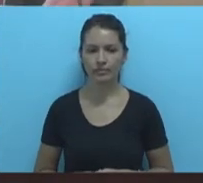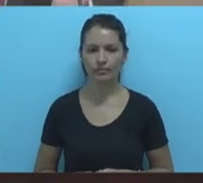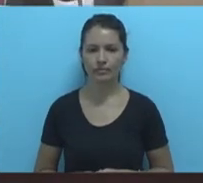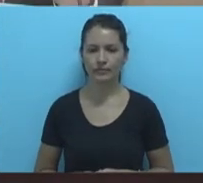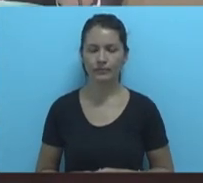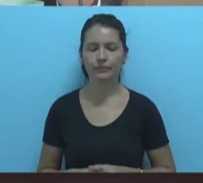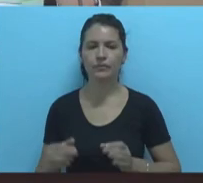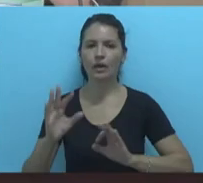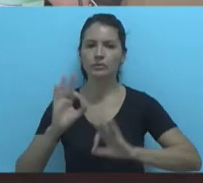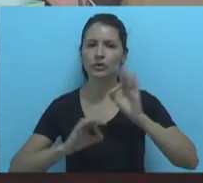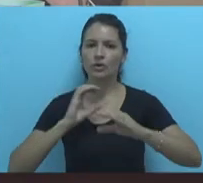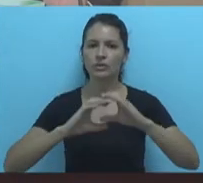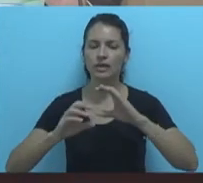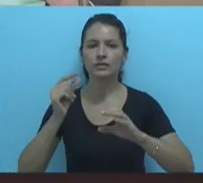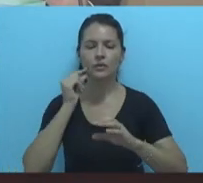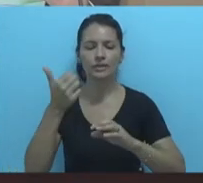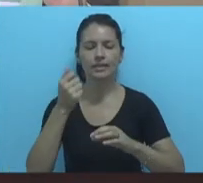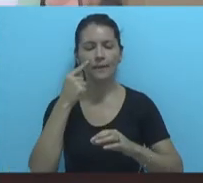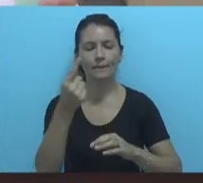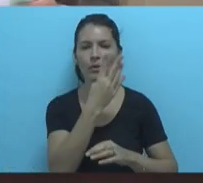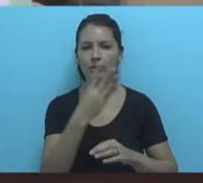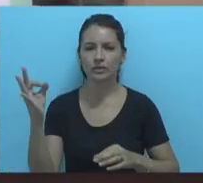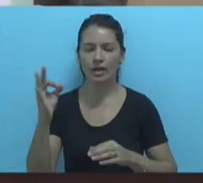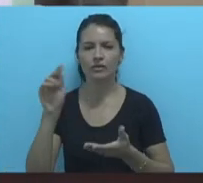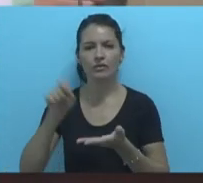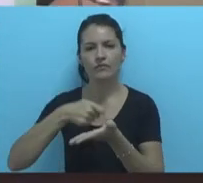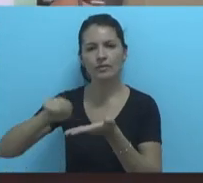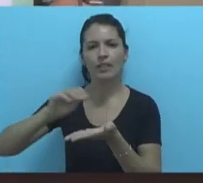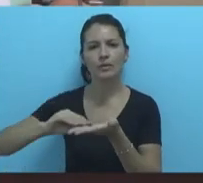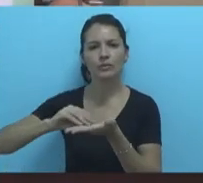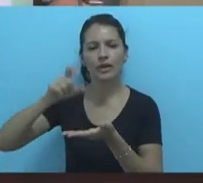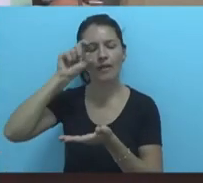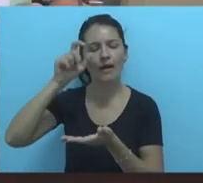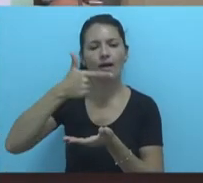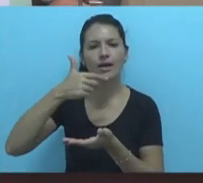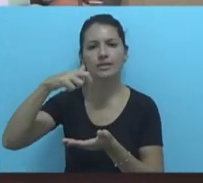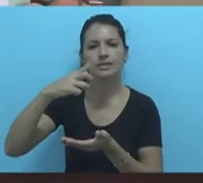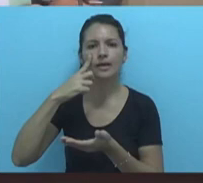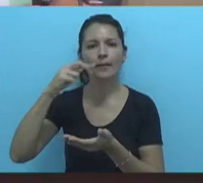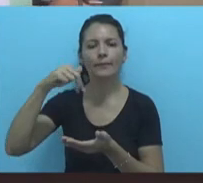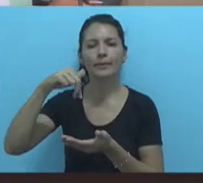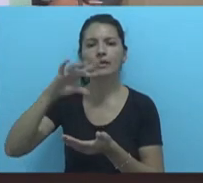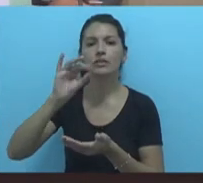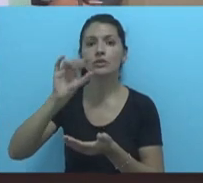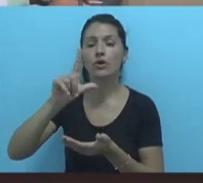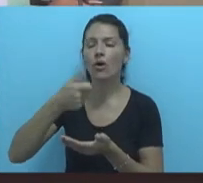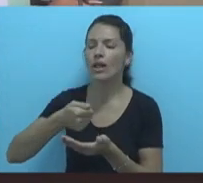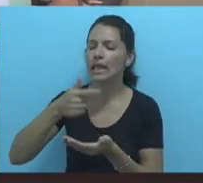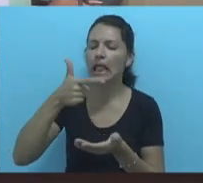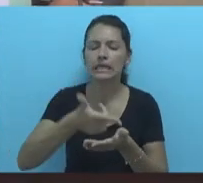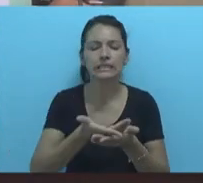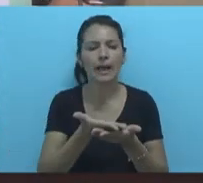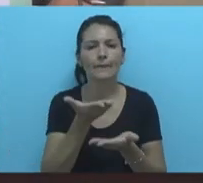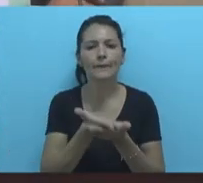Proyecto de comunicación 46.400, diputada Espíndola, por el cual se solicita disponga arbitrar las medidas necesarias para